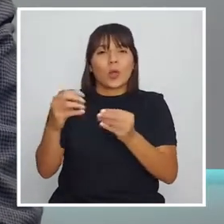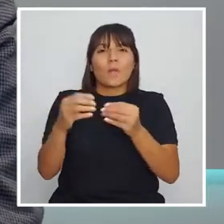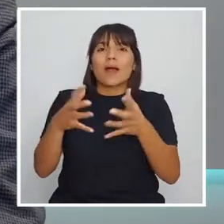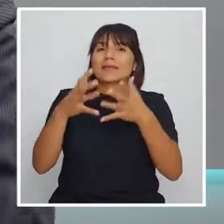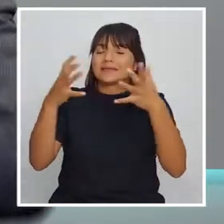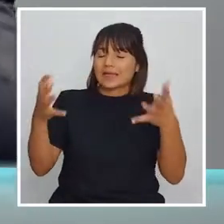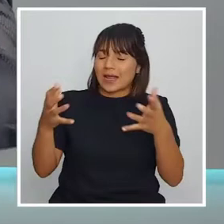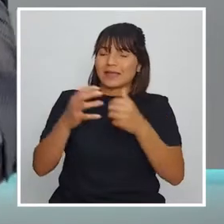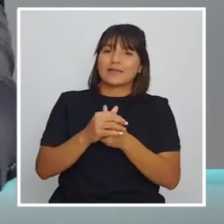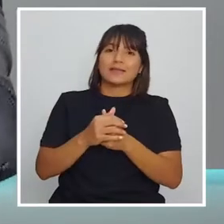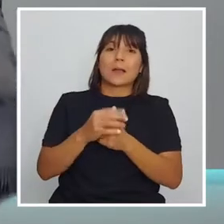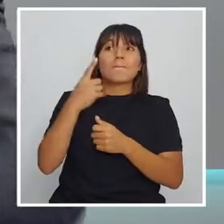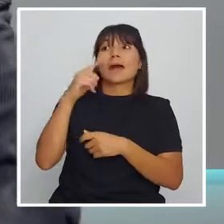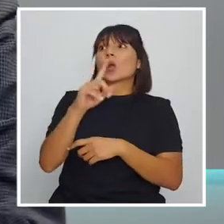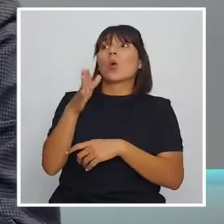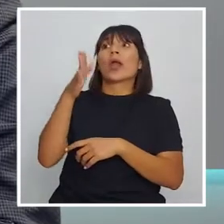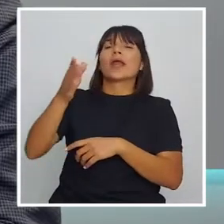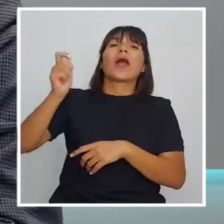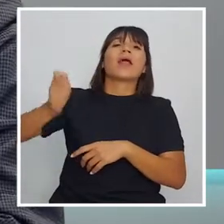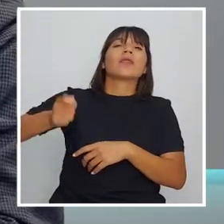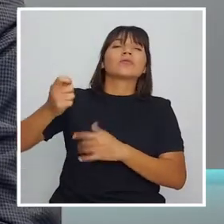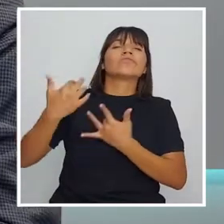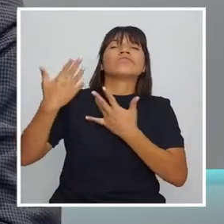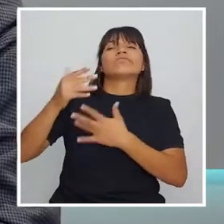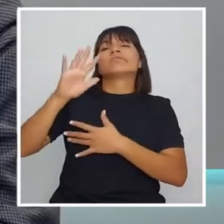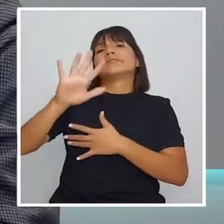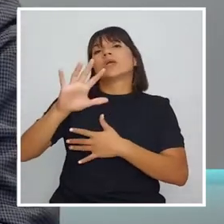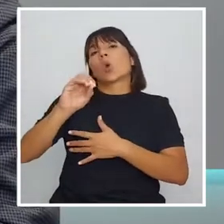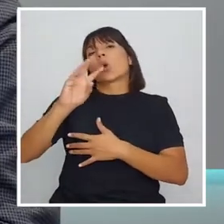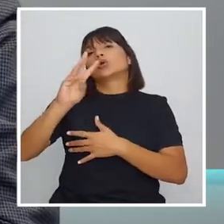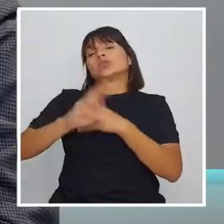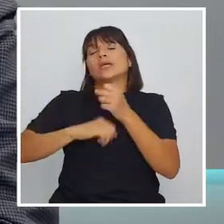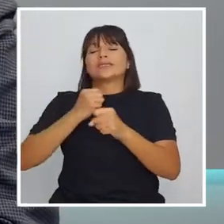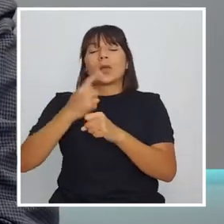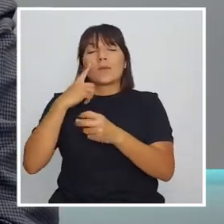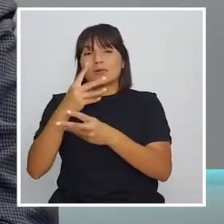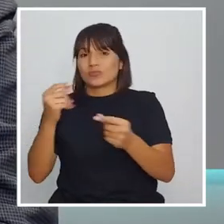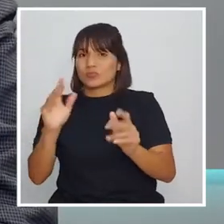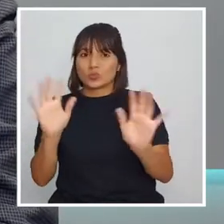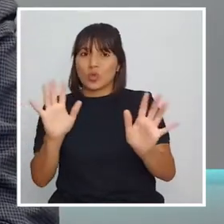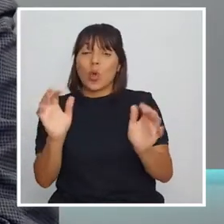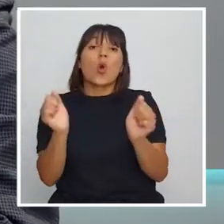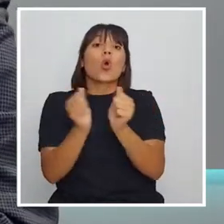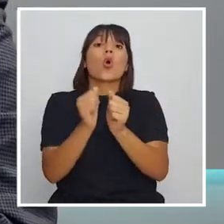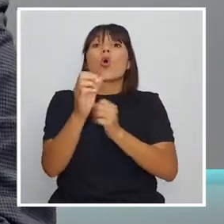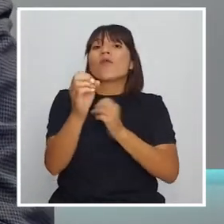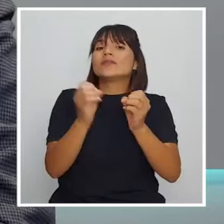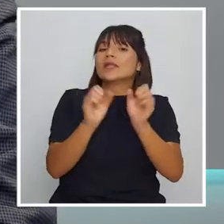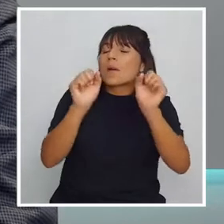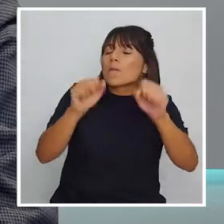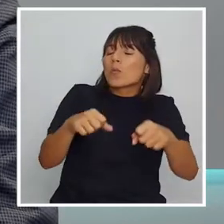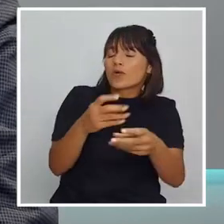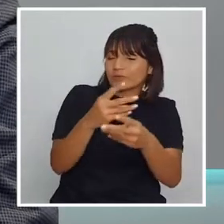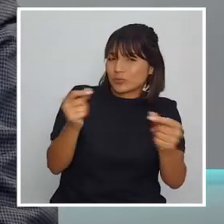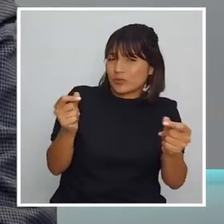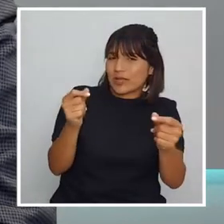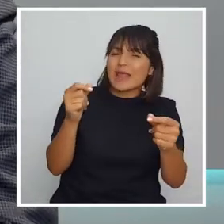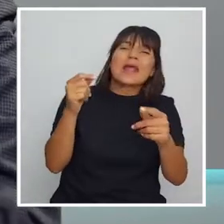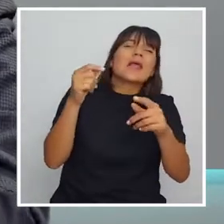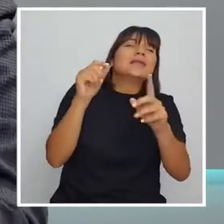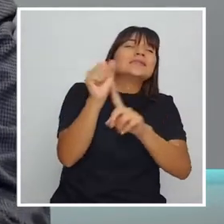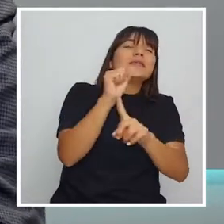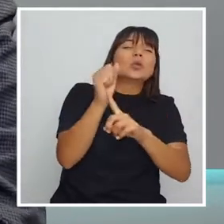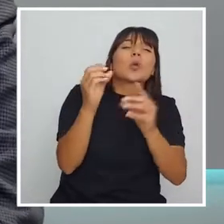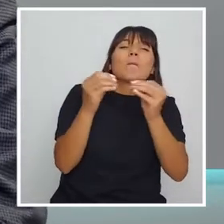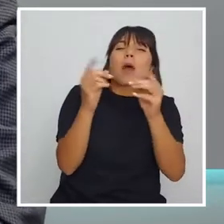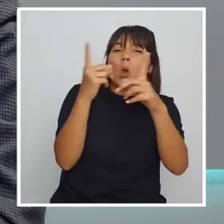6 años para resolverlo. A través de la oficina, eso se puede resolver. En los casos más complejos podemos resolverlo en 3 o 4 meses. O